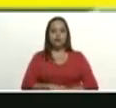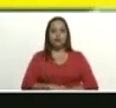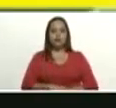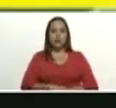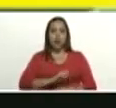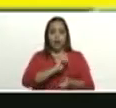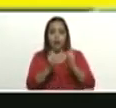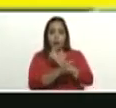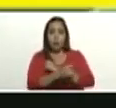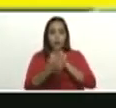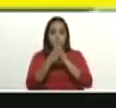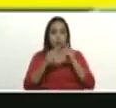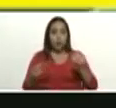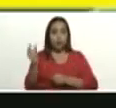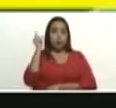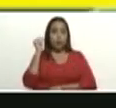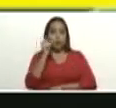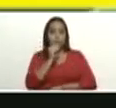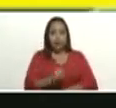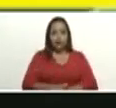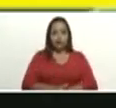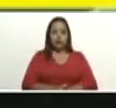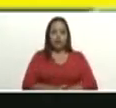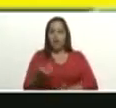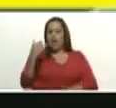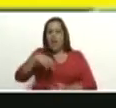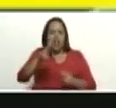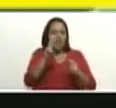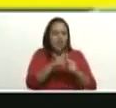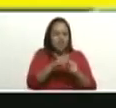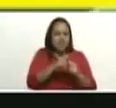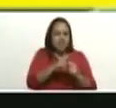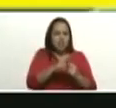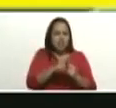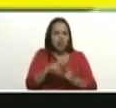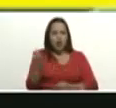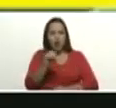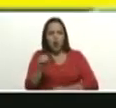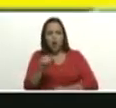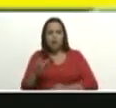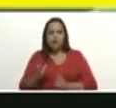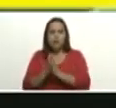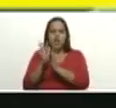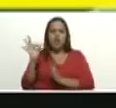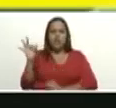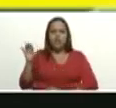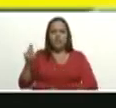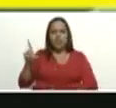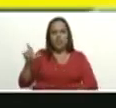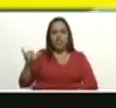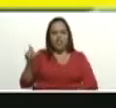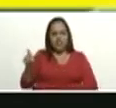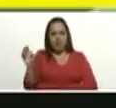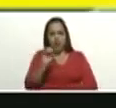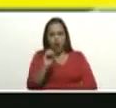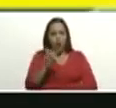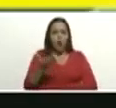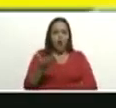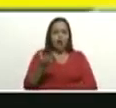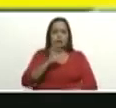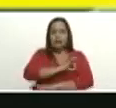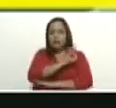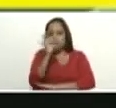Convirtámonos todos y todas, donde estemos. Mira, estés en San Félix, estés en Barcelona, en